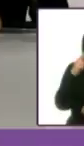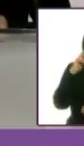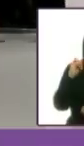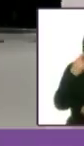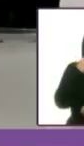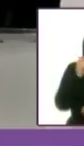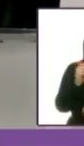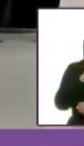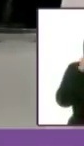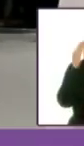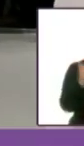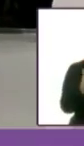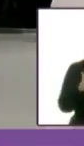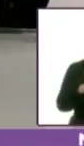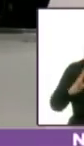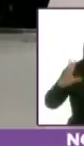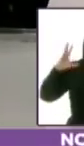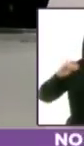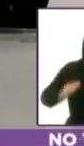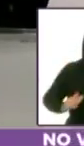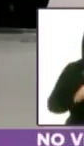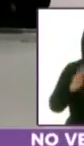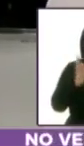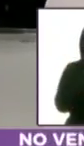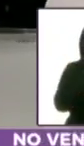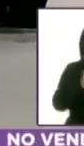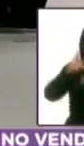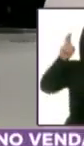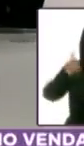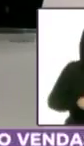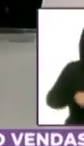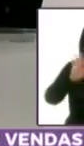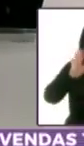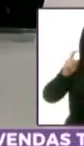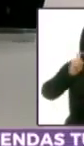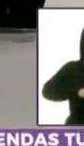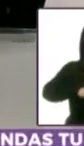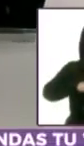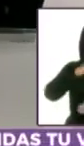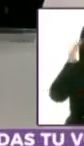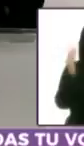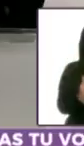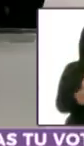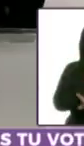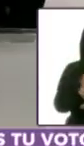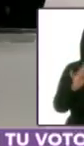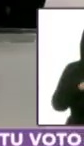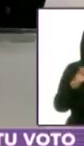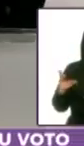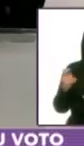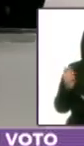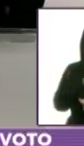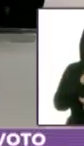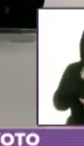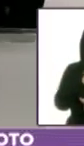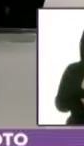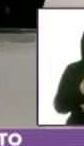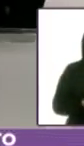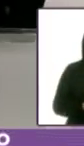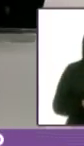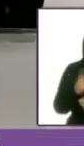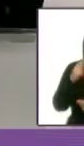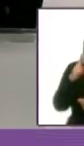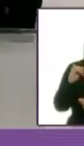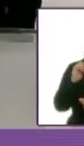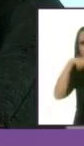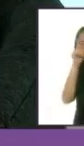ahí secuestradas a las mujeres que eran prostituidas, obligadas a prostituirse. Resulta muy extraño